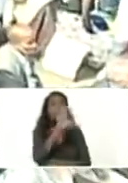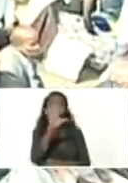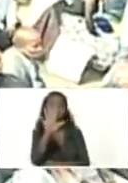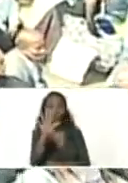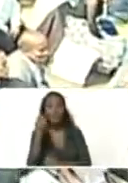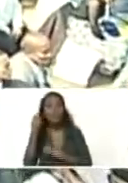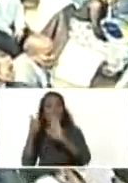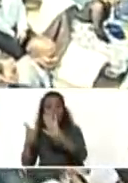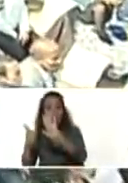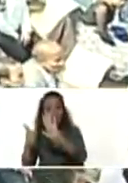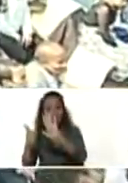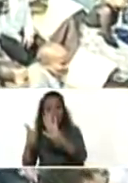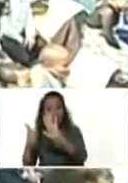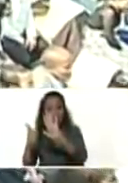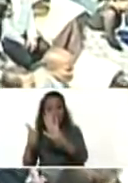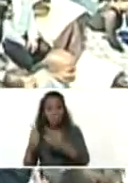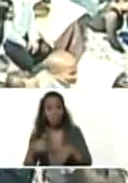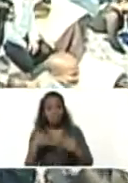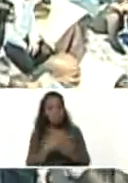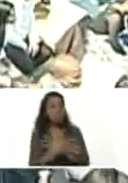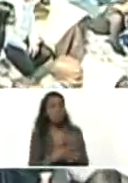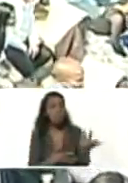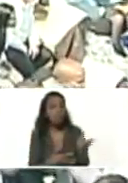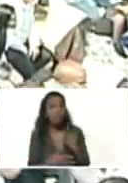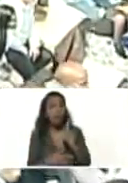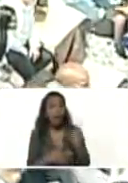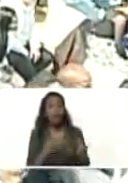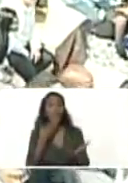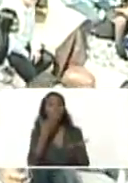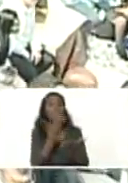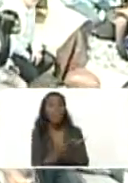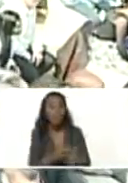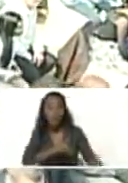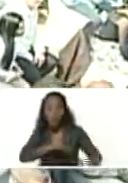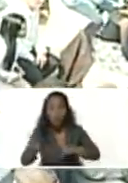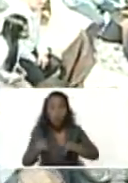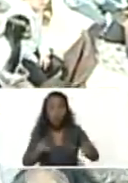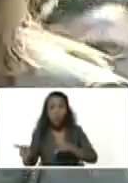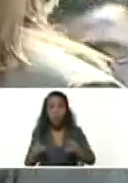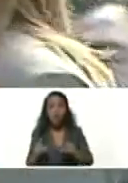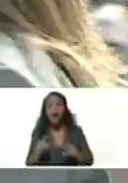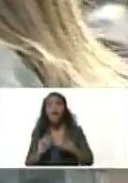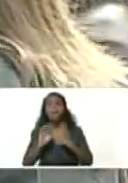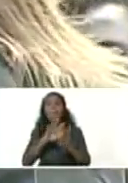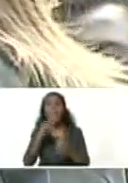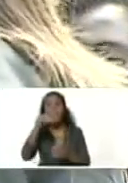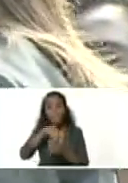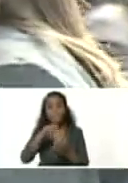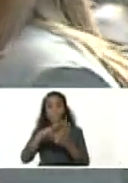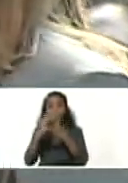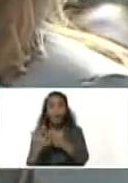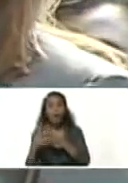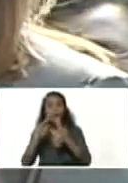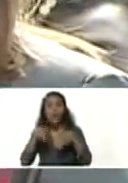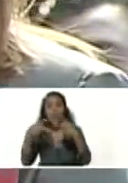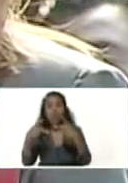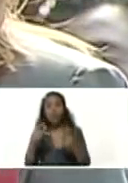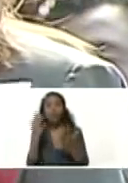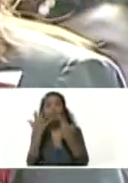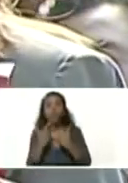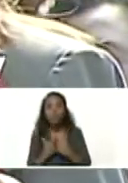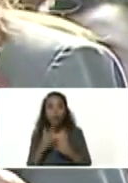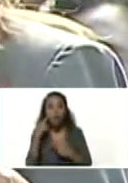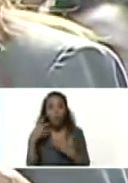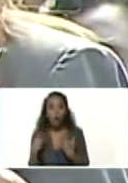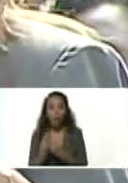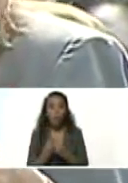156, de los cuales, gracias a la diligencia de la misión Barrio Nuevo, Barrio Tricolor, cuyo ministro está aquí, nos acompaña